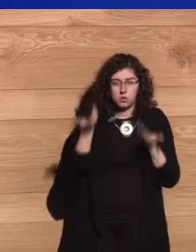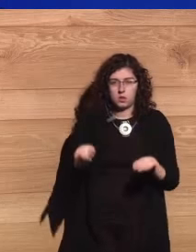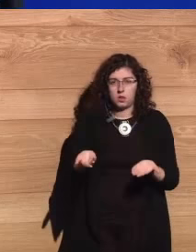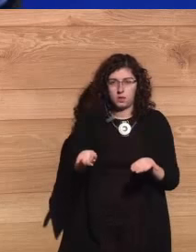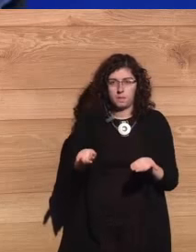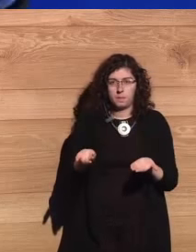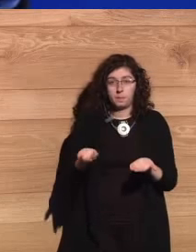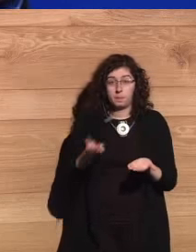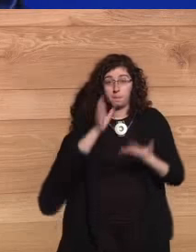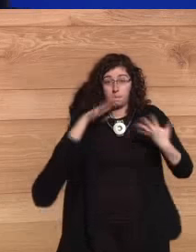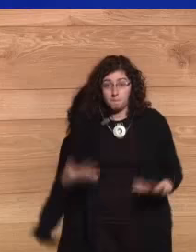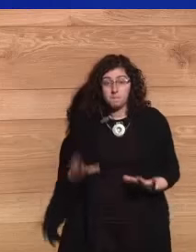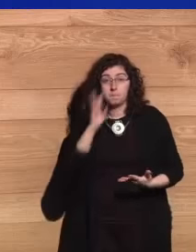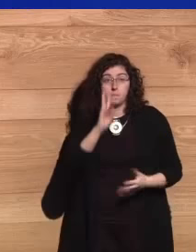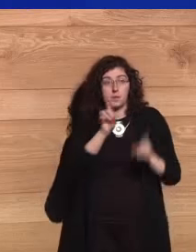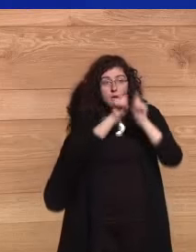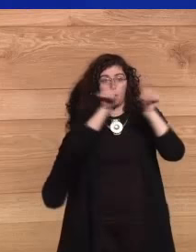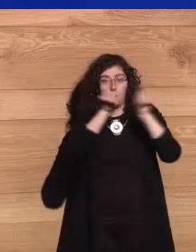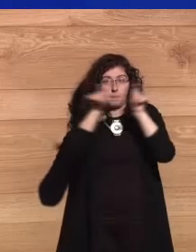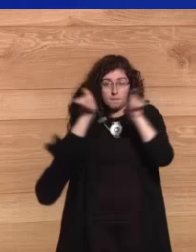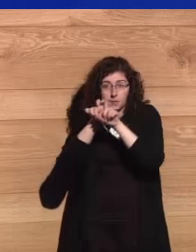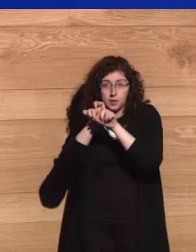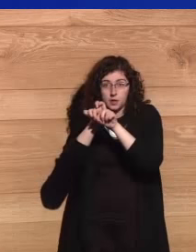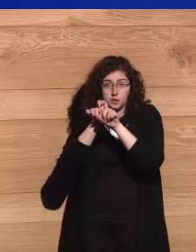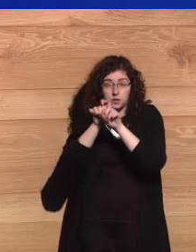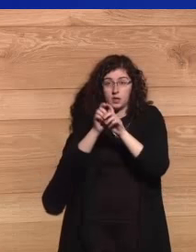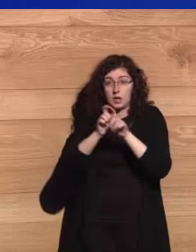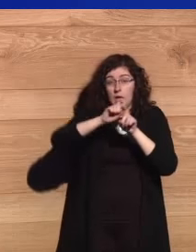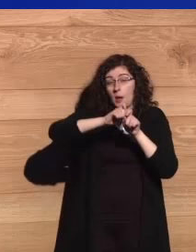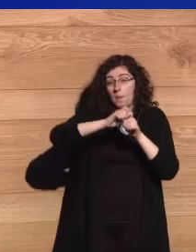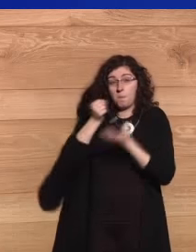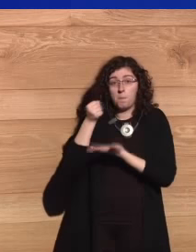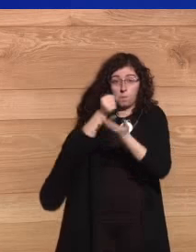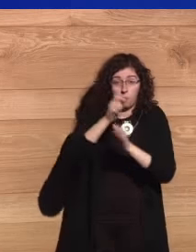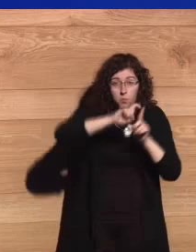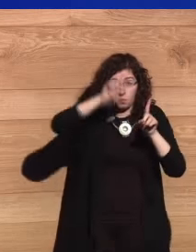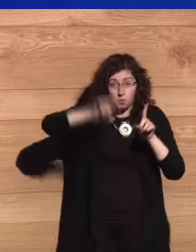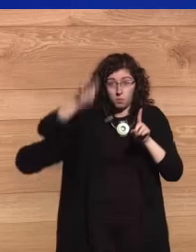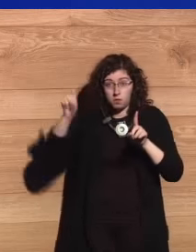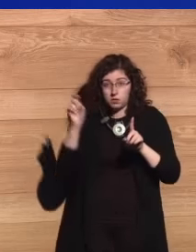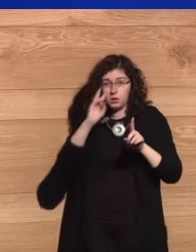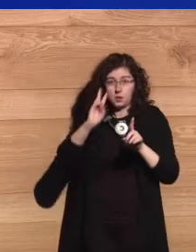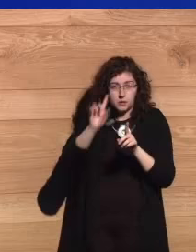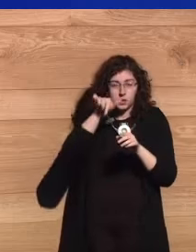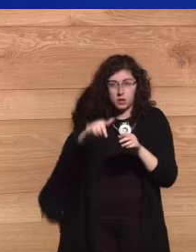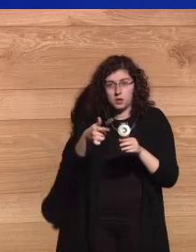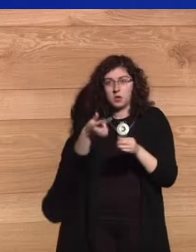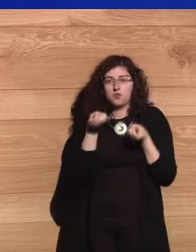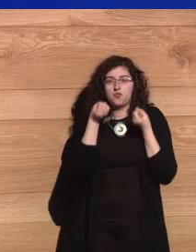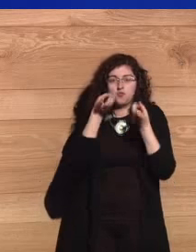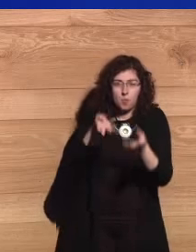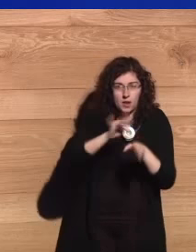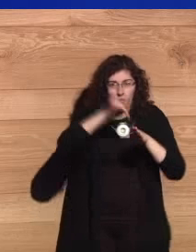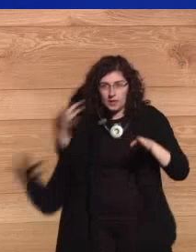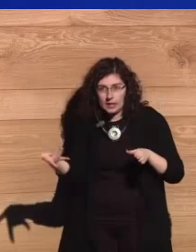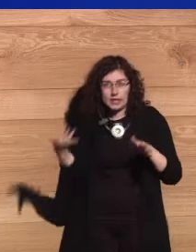día, mira las empresas que más cotizan en bolsa, están en lo ligero, en lo inmaterial, en lo numérico, lo